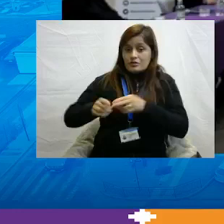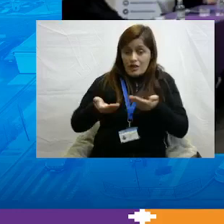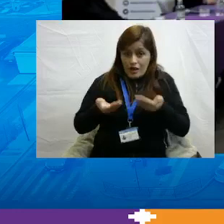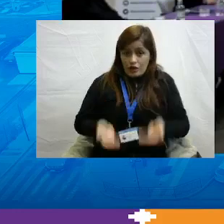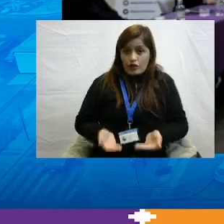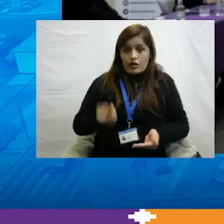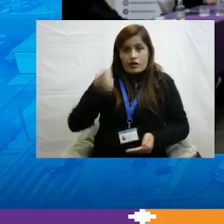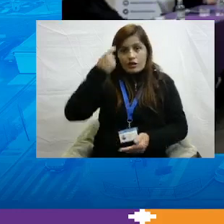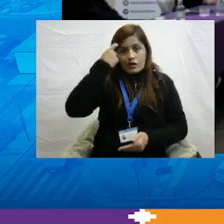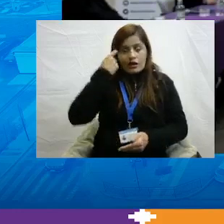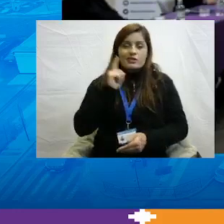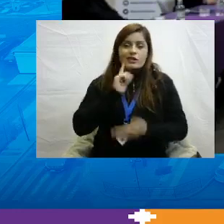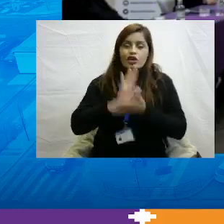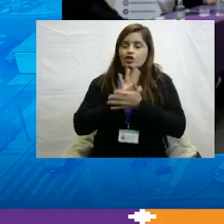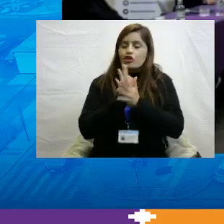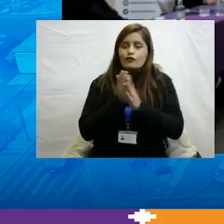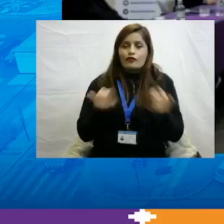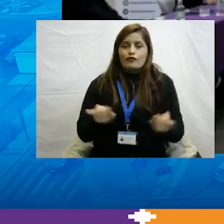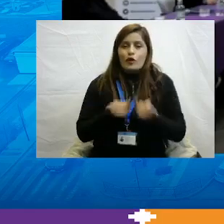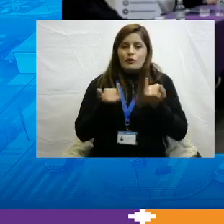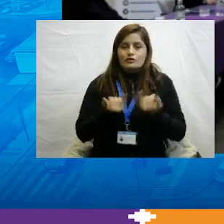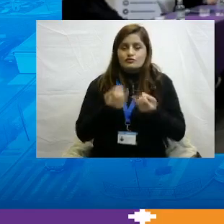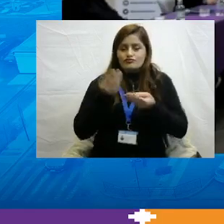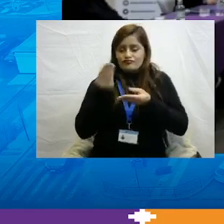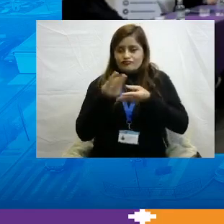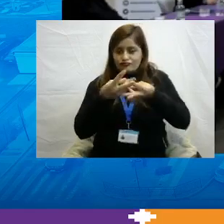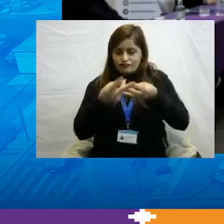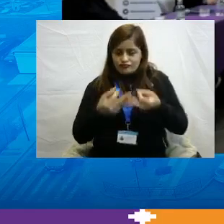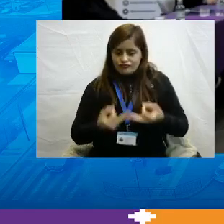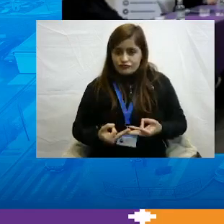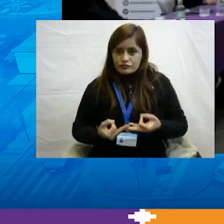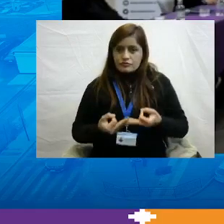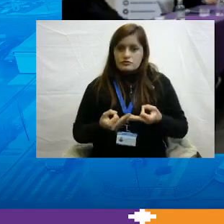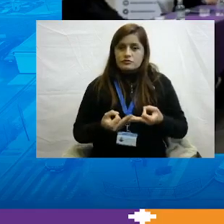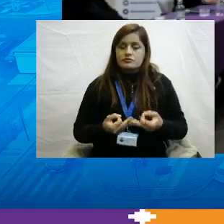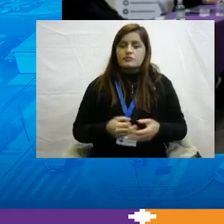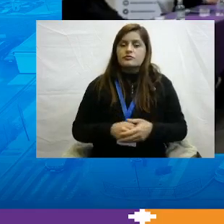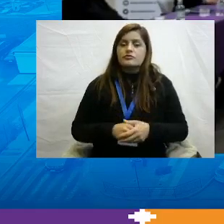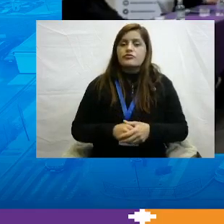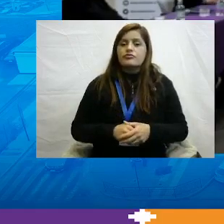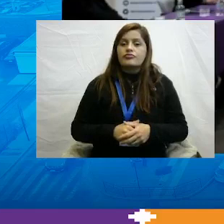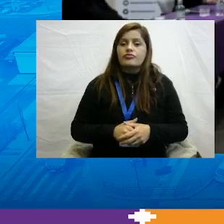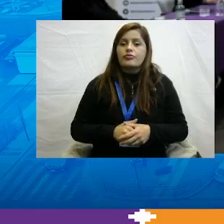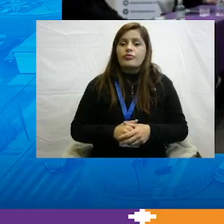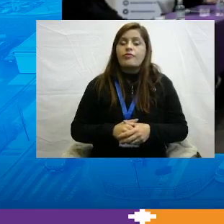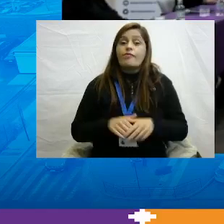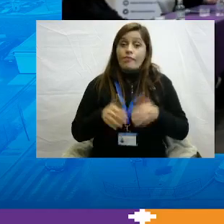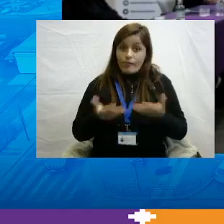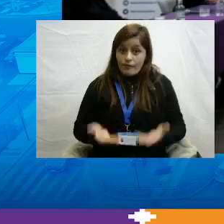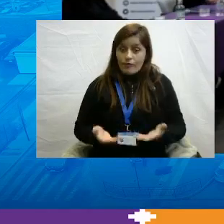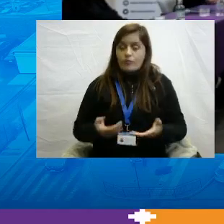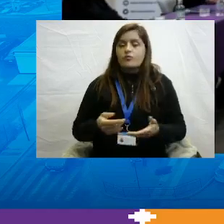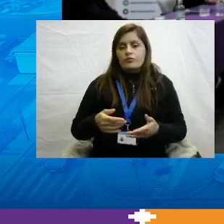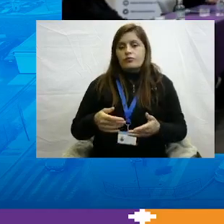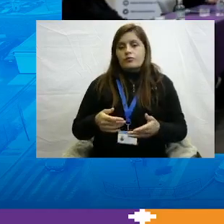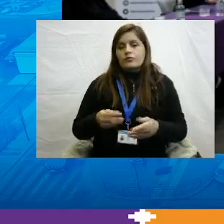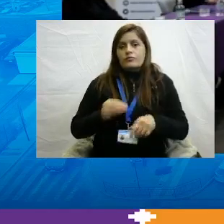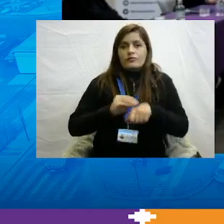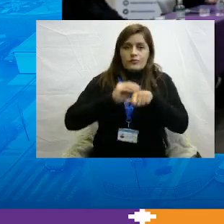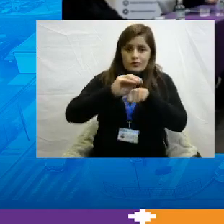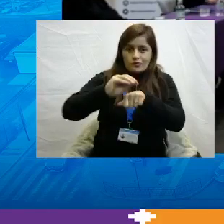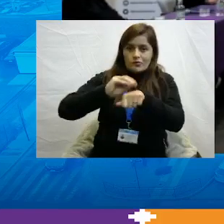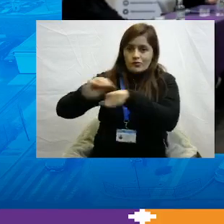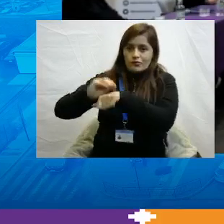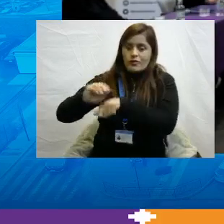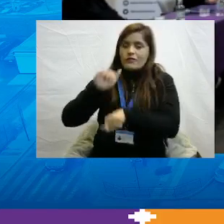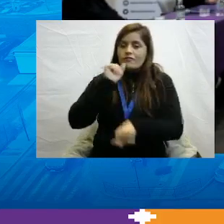creíamos que teníamos todos los antecedentes necesarios respecto a los cálculos hechos de remuneraciones y en ese sentido a él le falta solamente un requisito